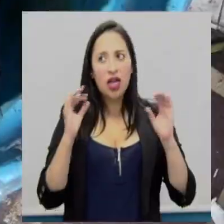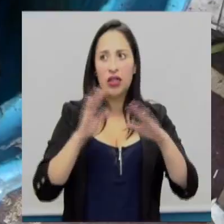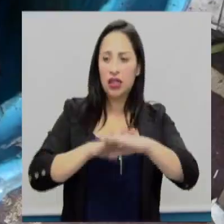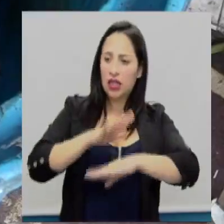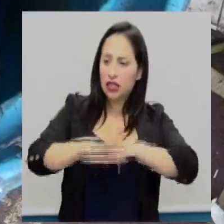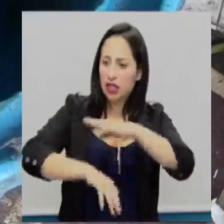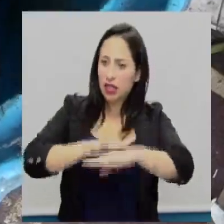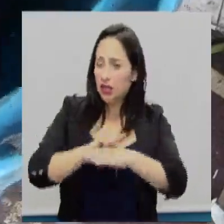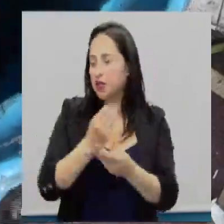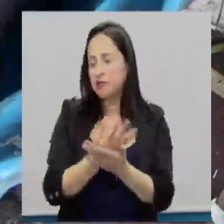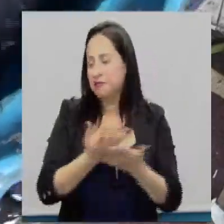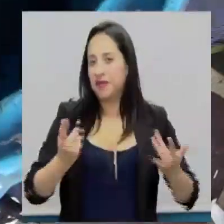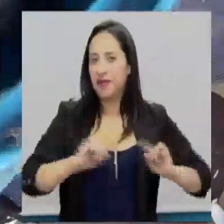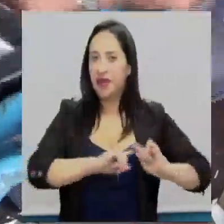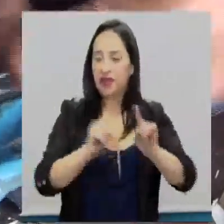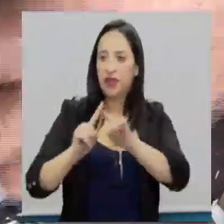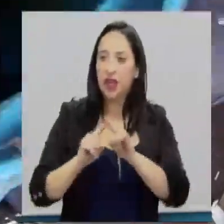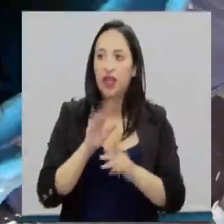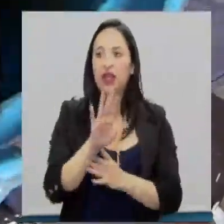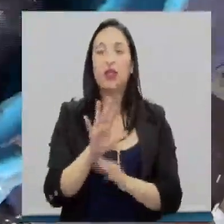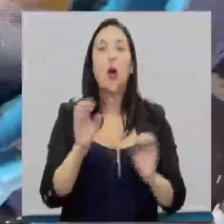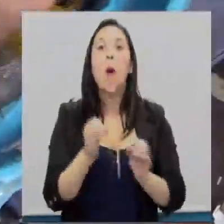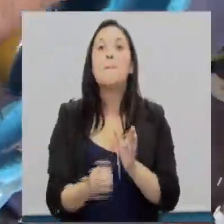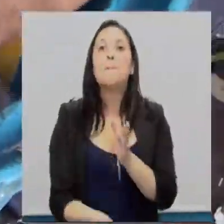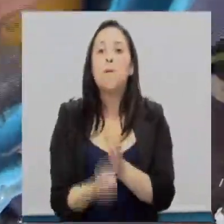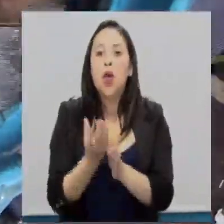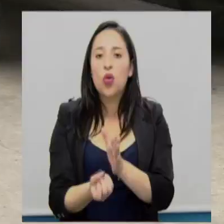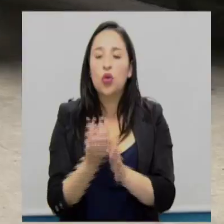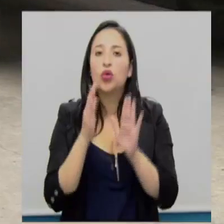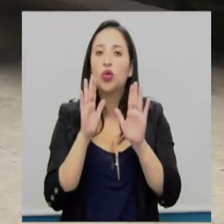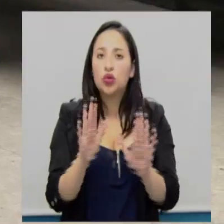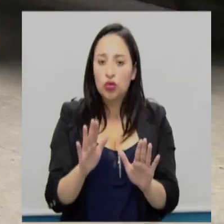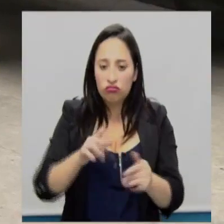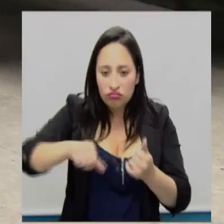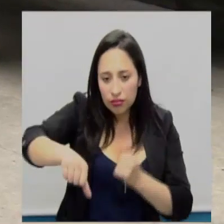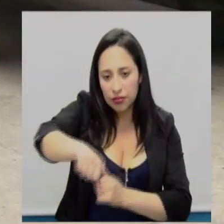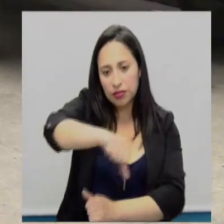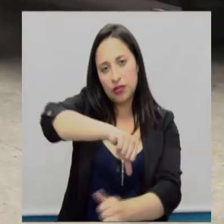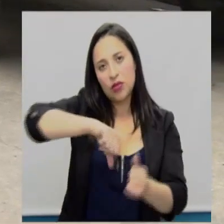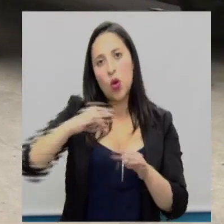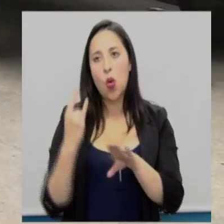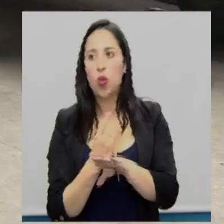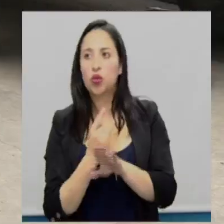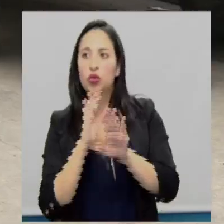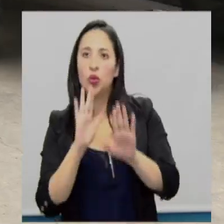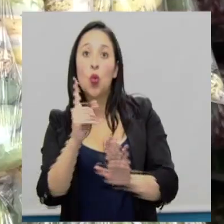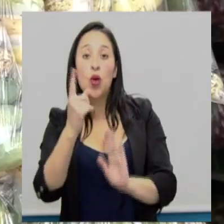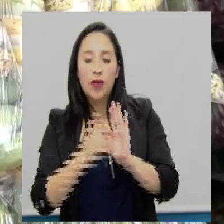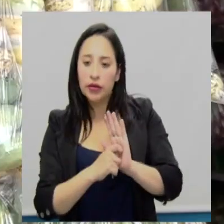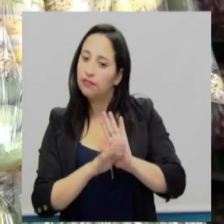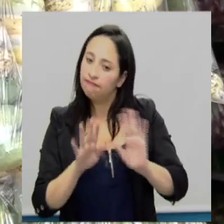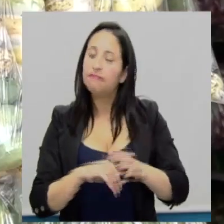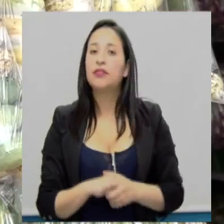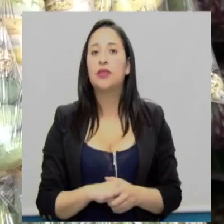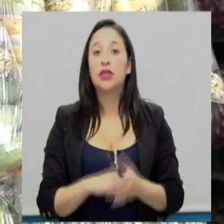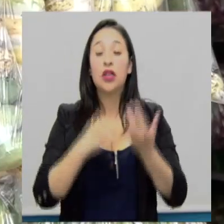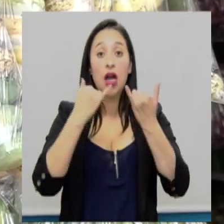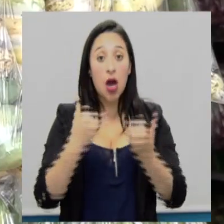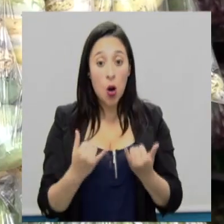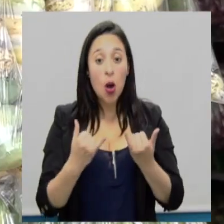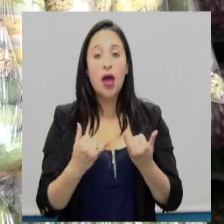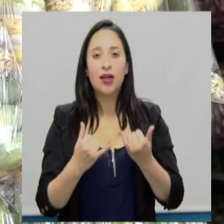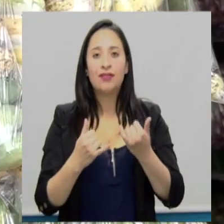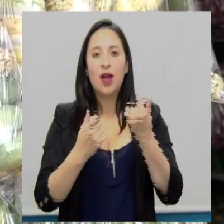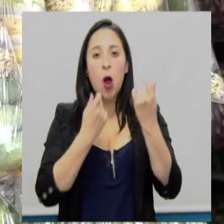plástico o incluso estímulo hacia productos o que puedan reemplazar esos plásticos de un solo uso. De igual